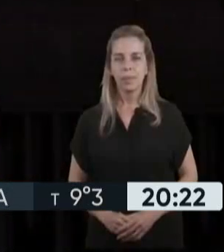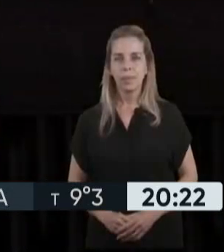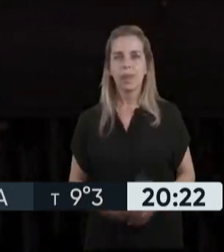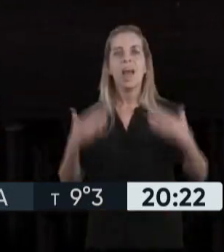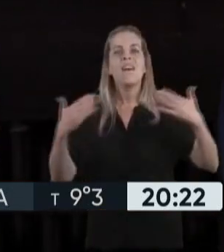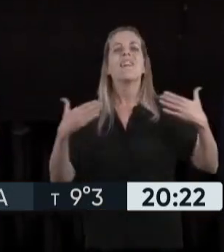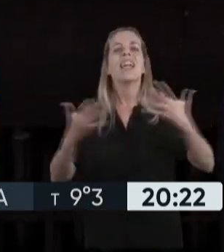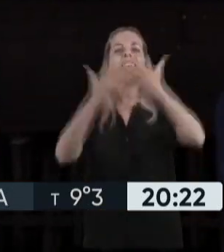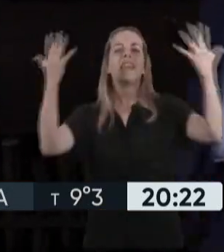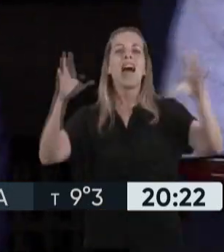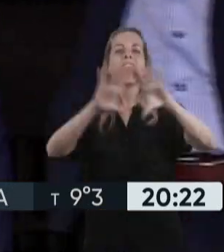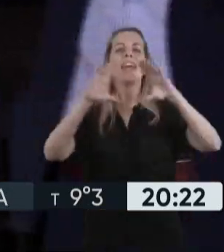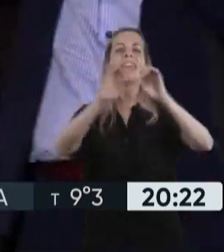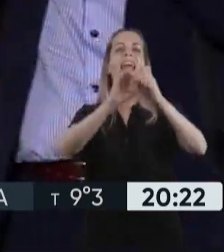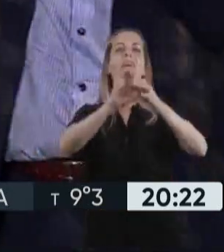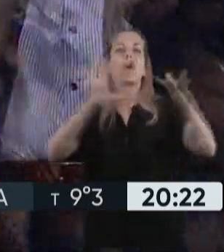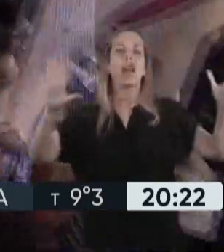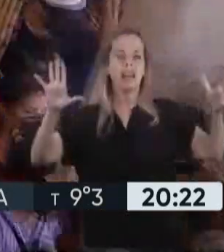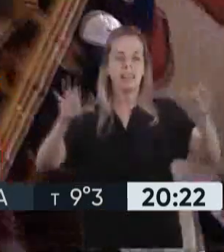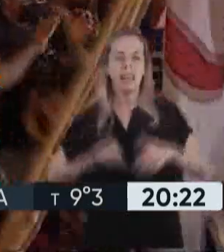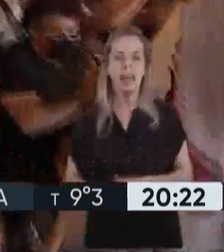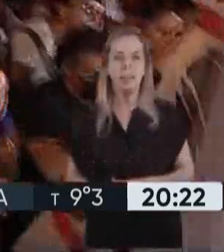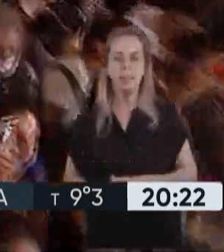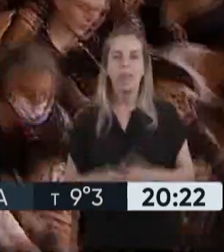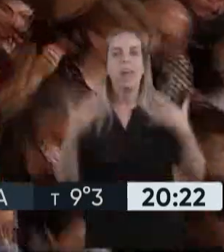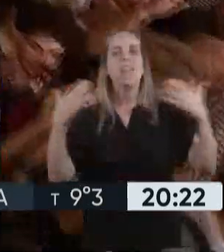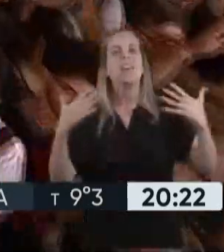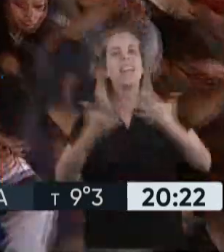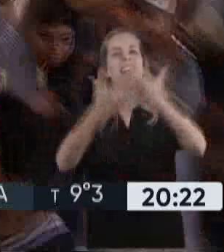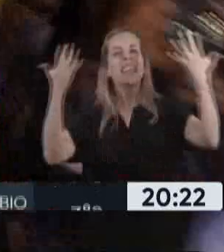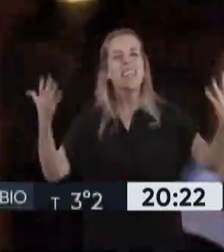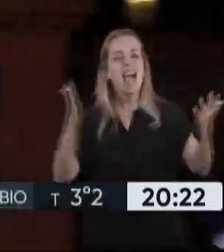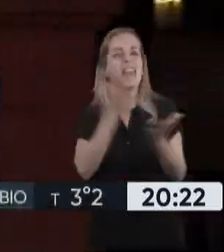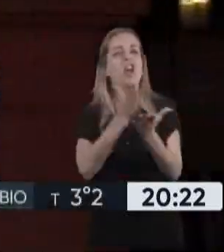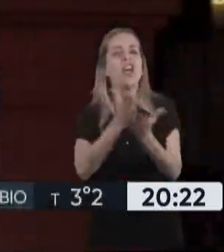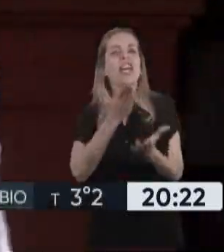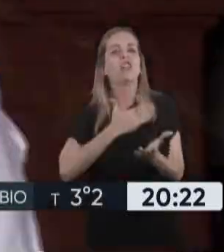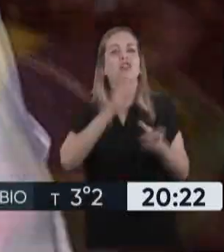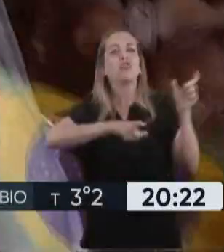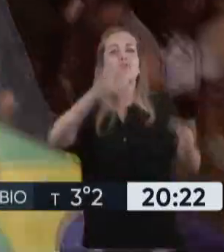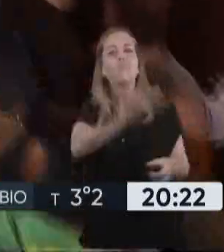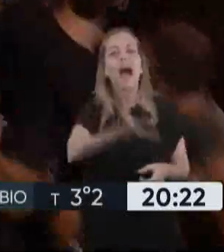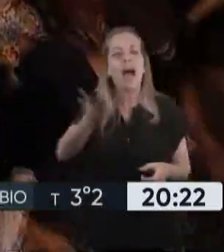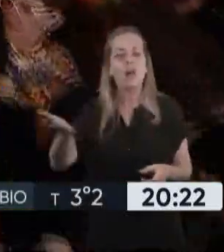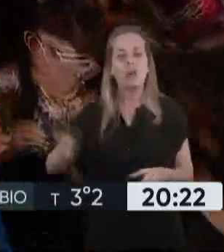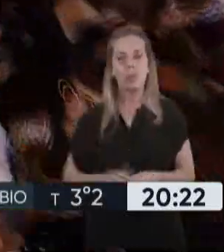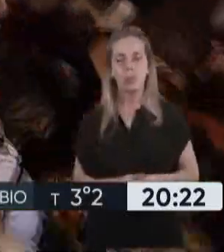¡Feliz Día de la Democracia! ¡Feliz Día de los Derechos Humanos!